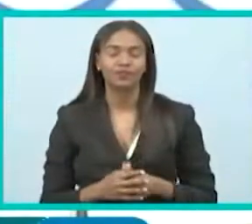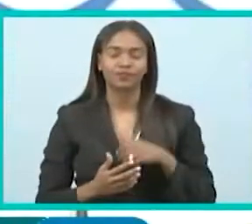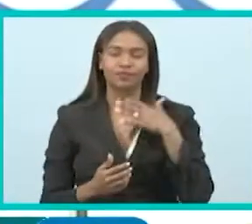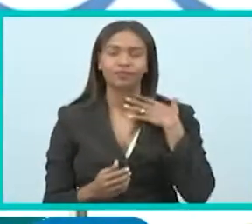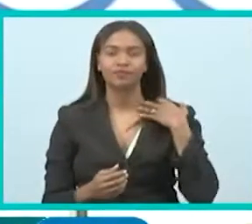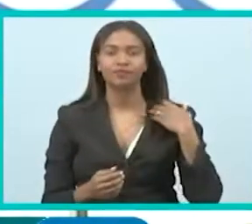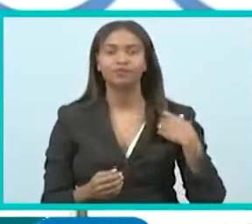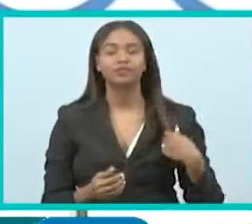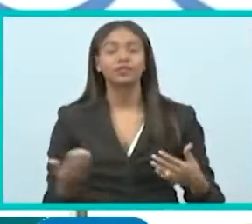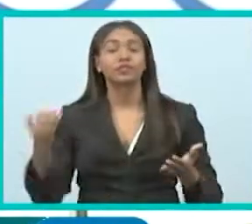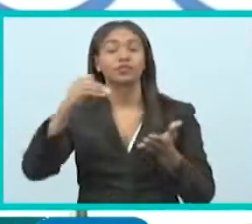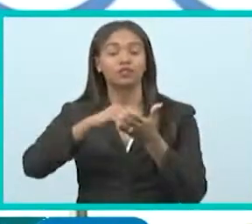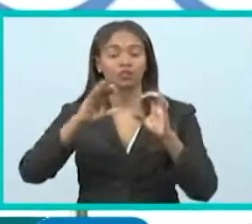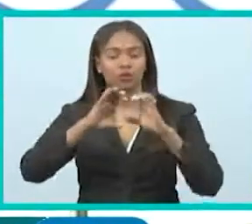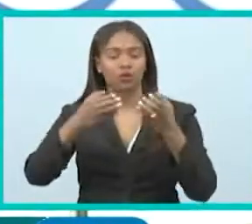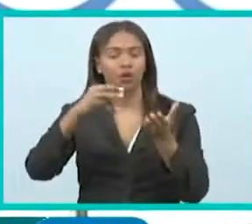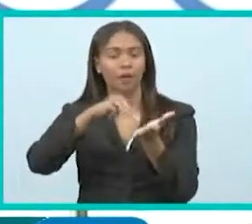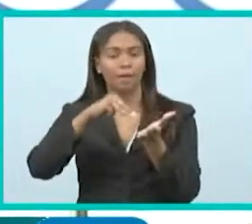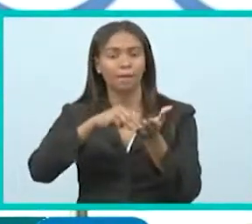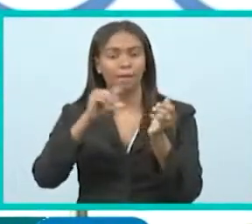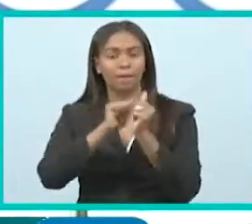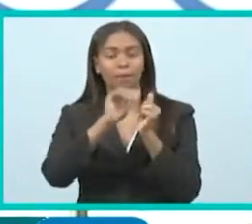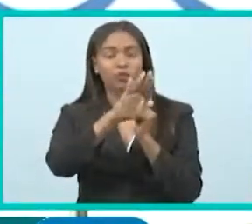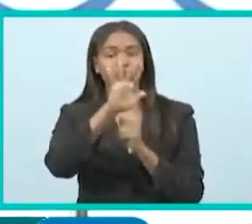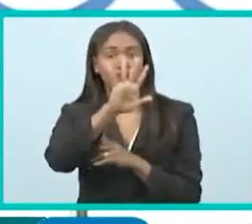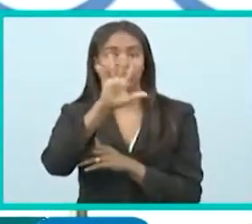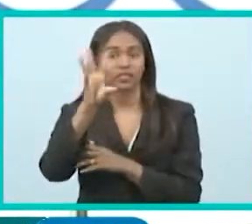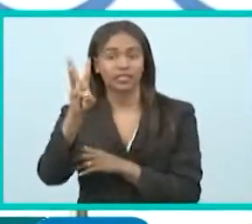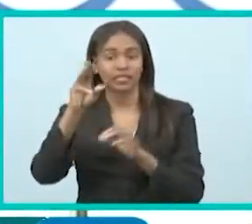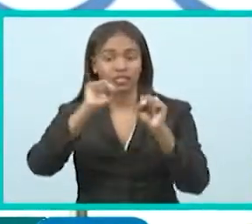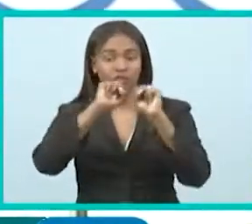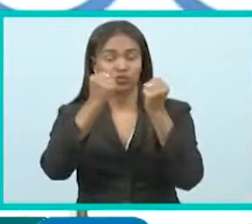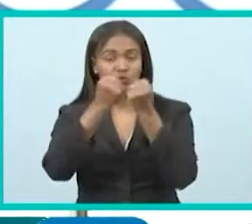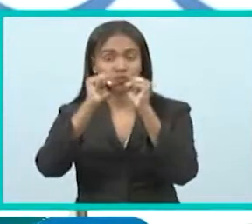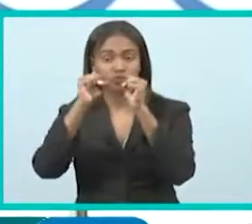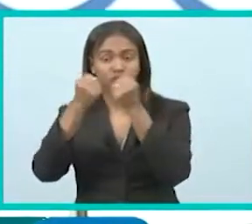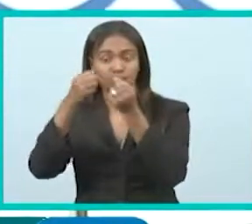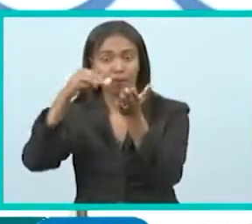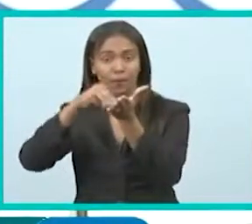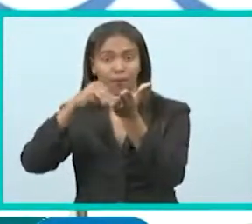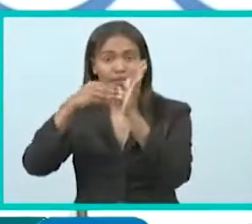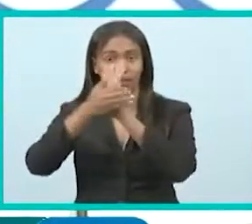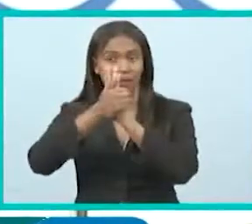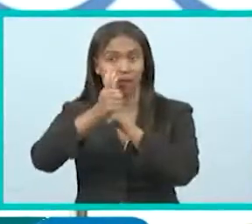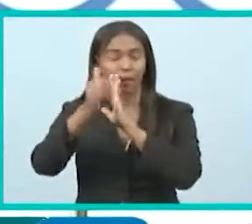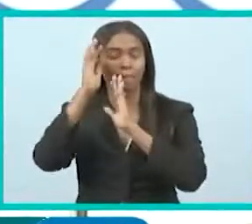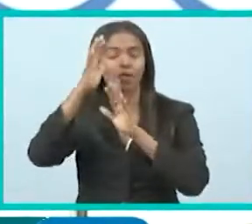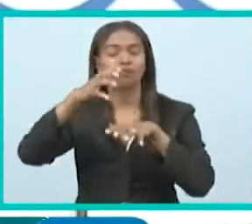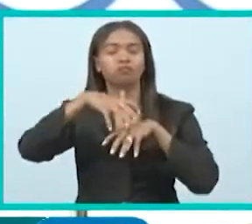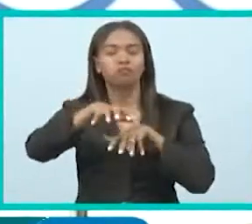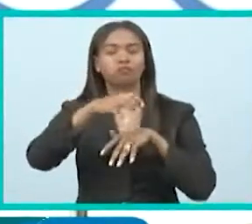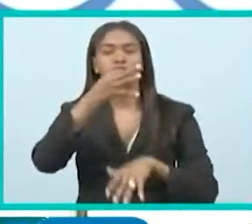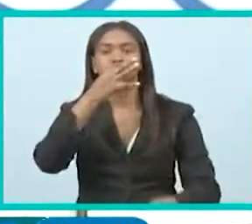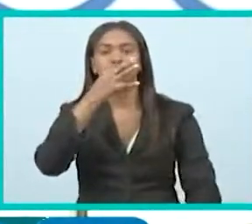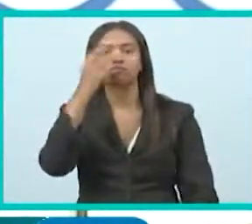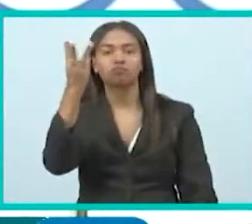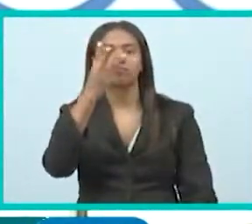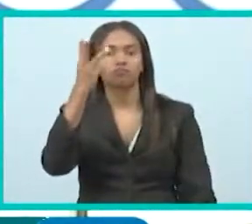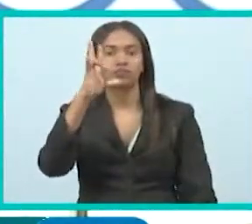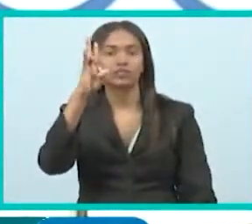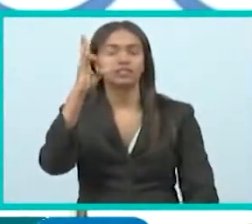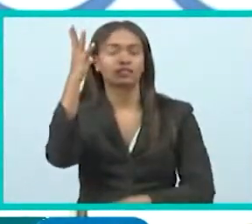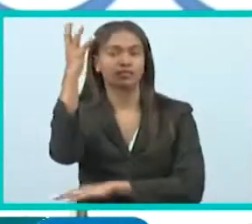nueva vez el Colegio Médico Dominicano, pues junto a sus 56 sociedades médicas especializadas, van a marchar el próximo miércoles 7